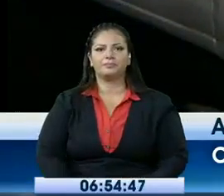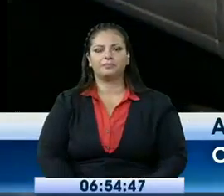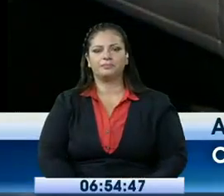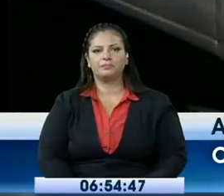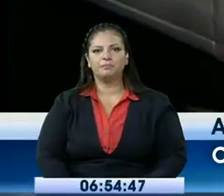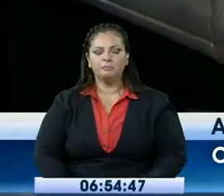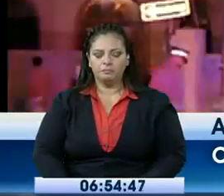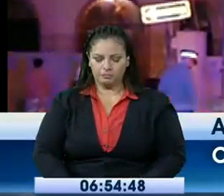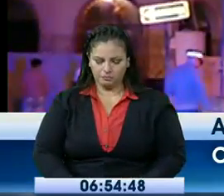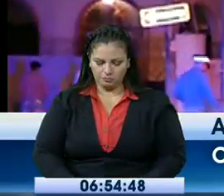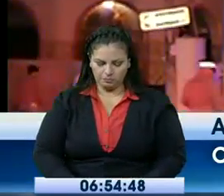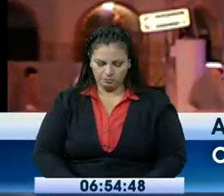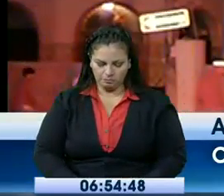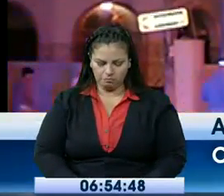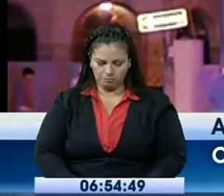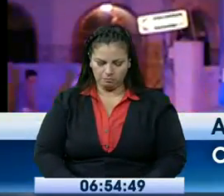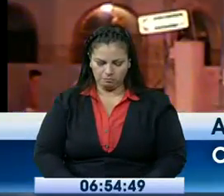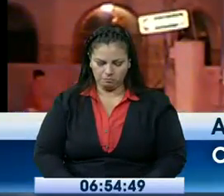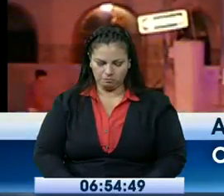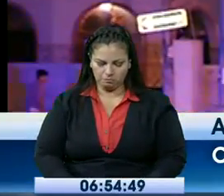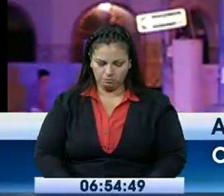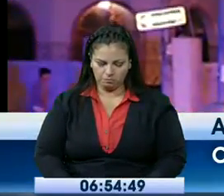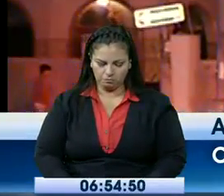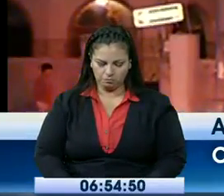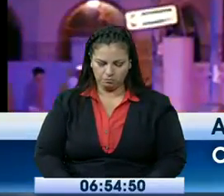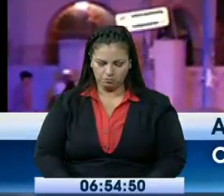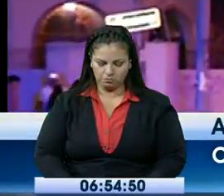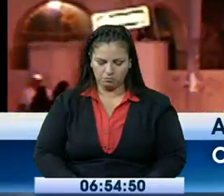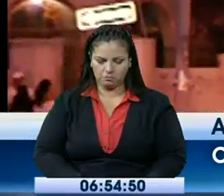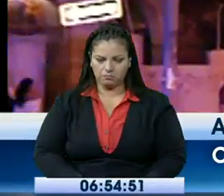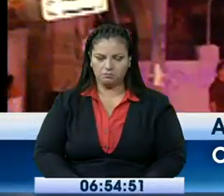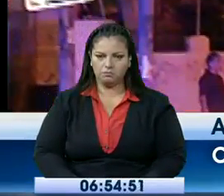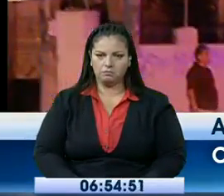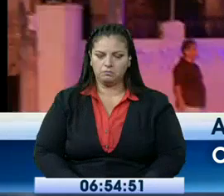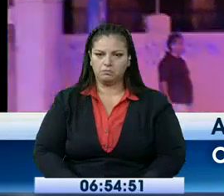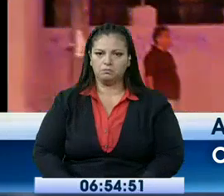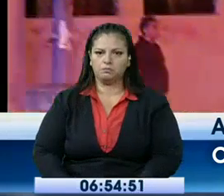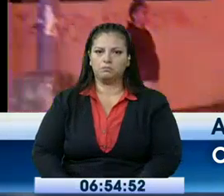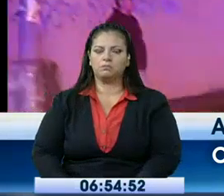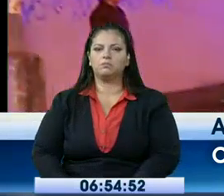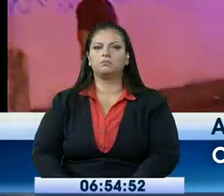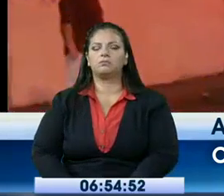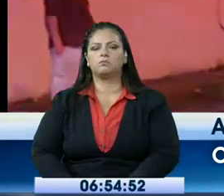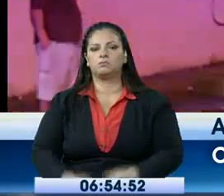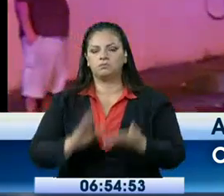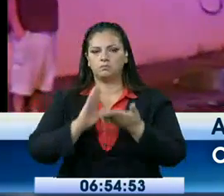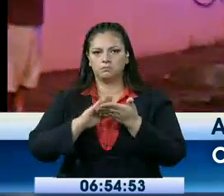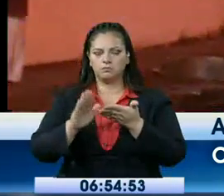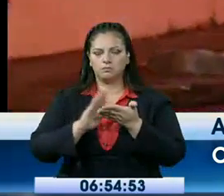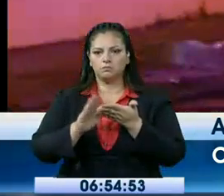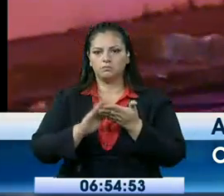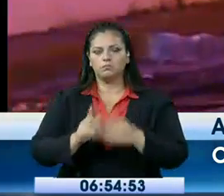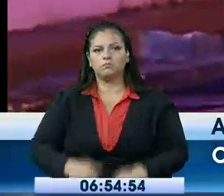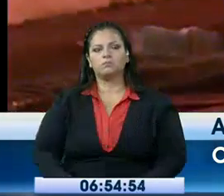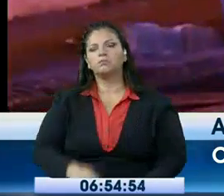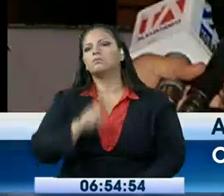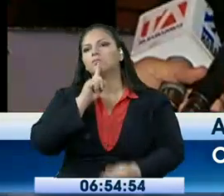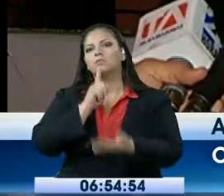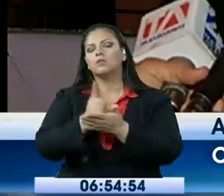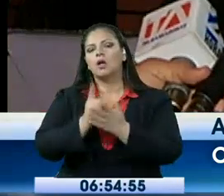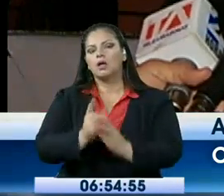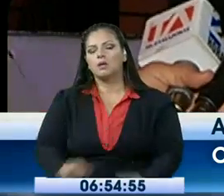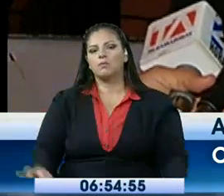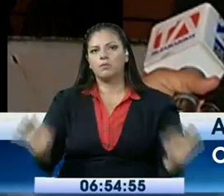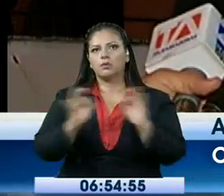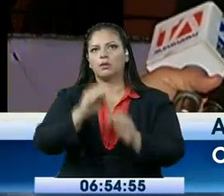las intermitentes? No, esté intermitente o no esté intermitente, vienen pisados, hermano. Respeten lo que son las señales